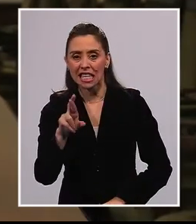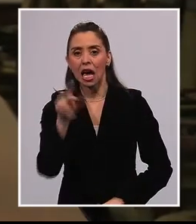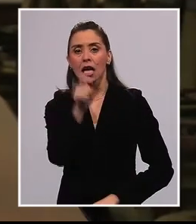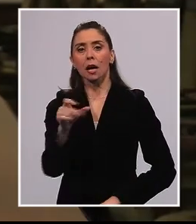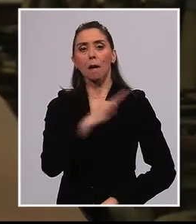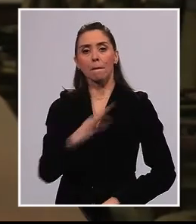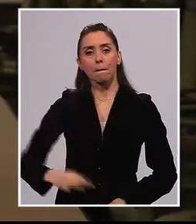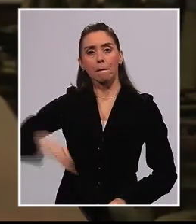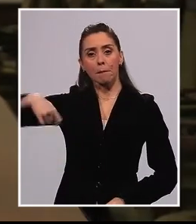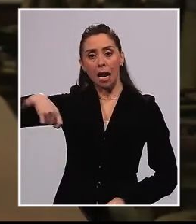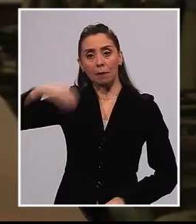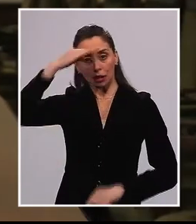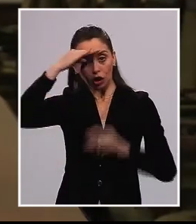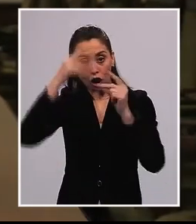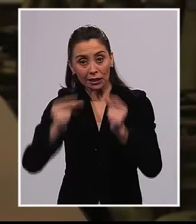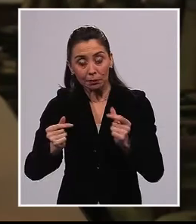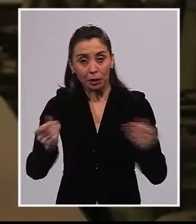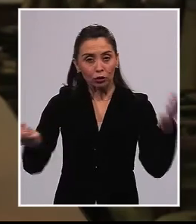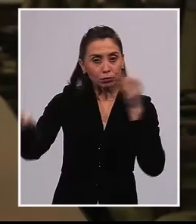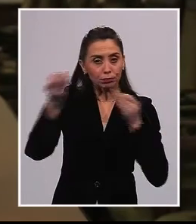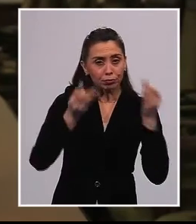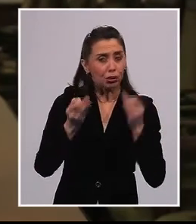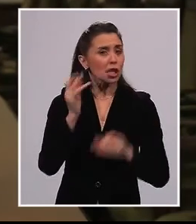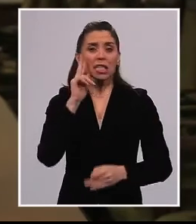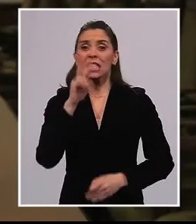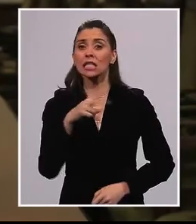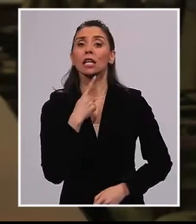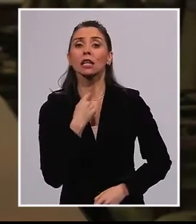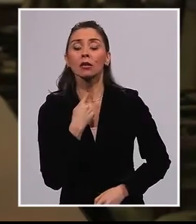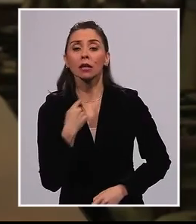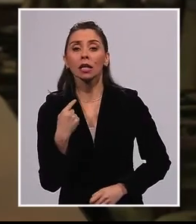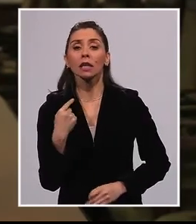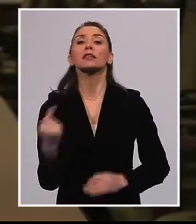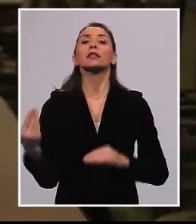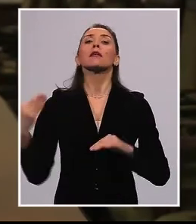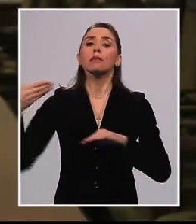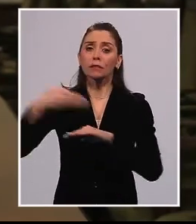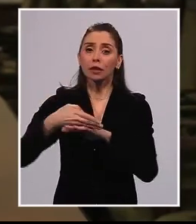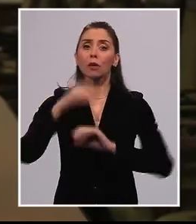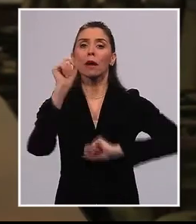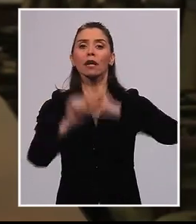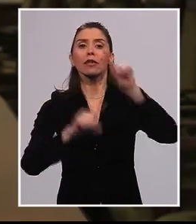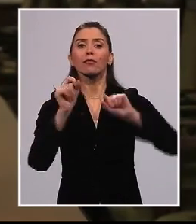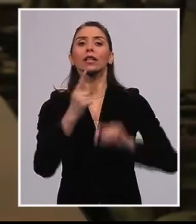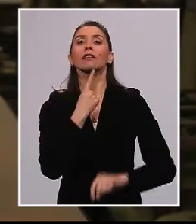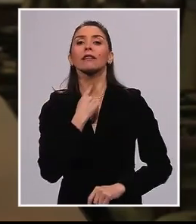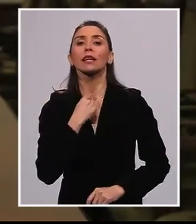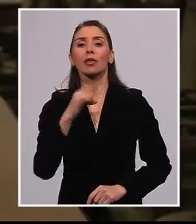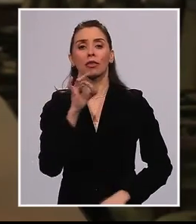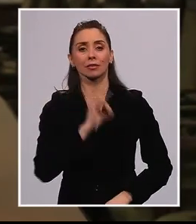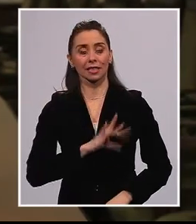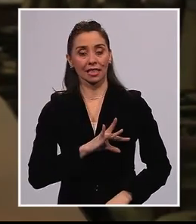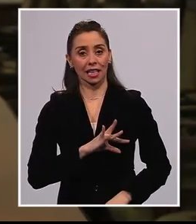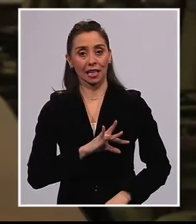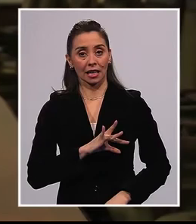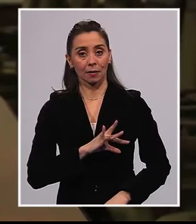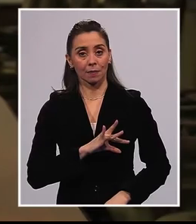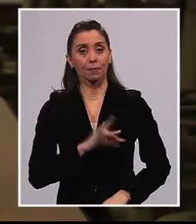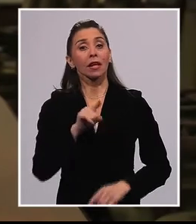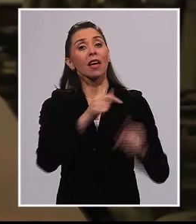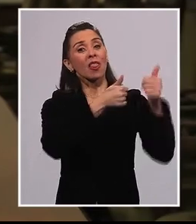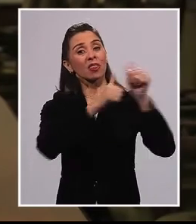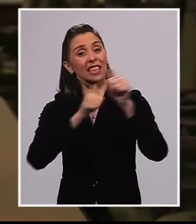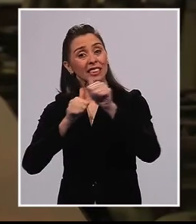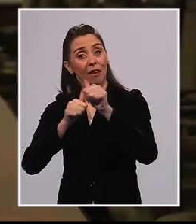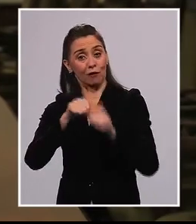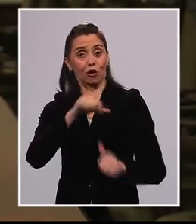y expertos que desinteresadamente han concurrido en la defensa de los intereses de chile y los desafíos